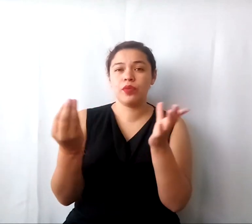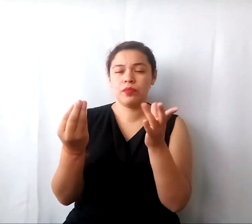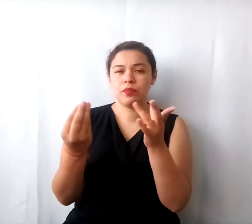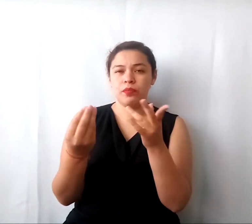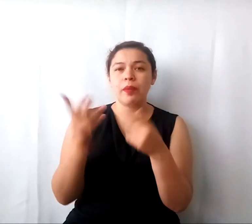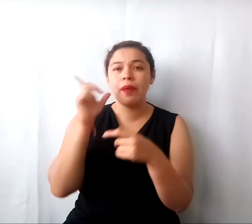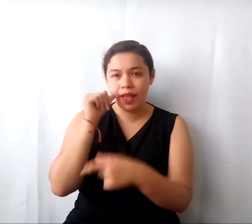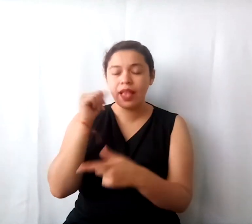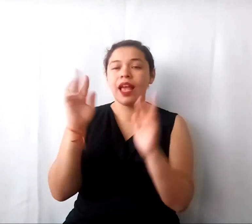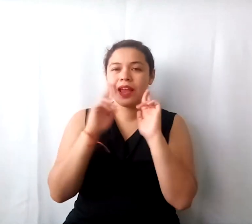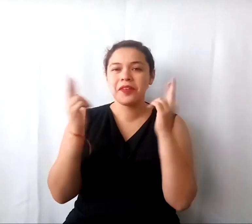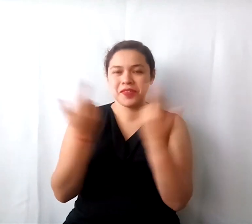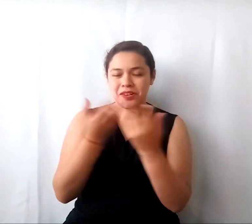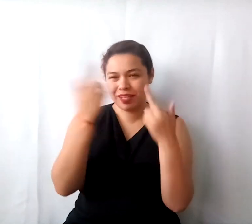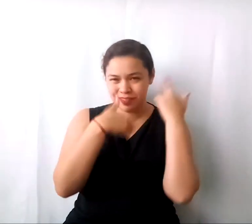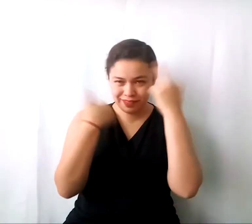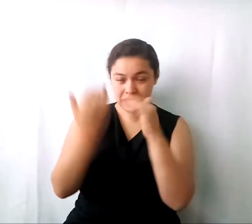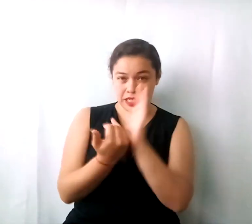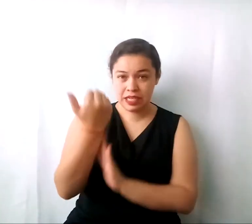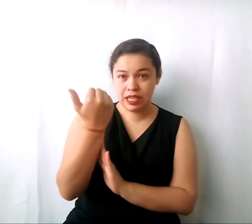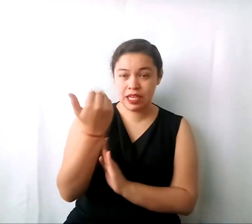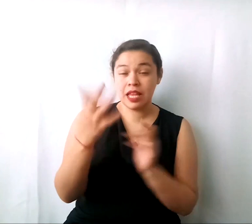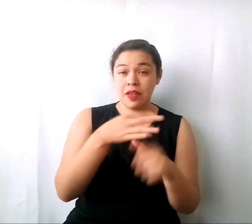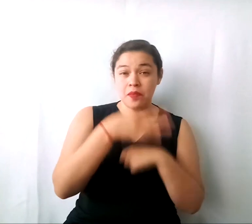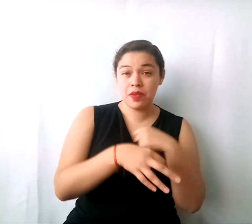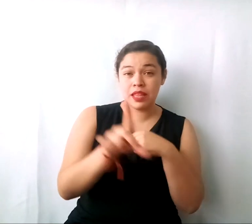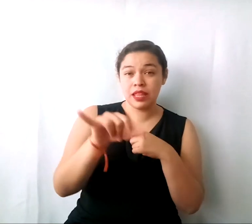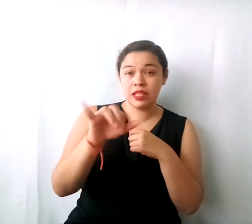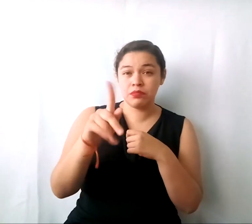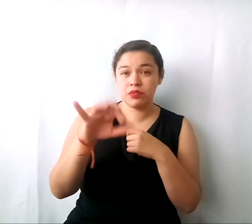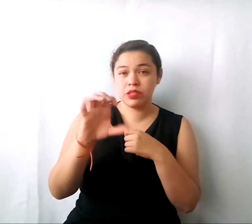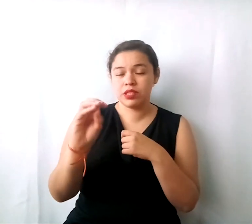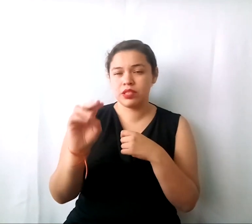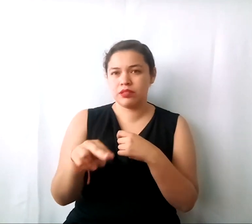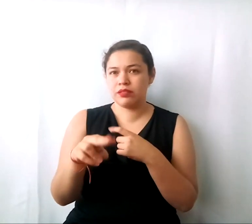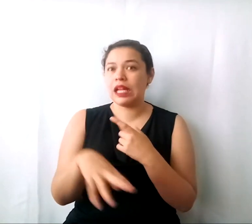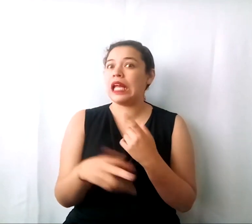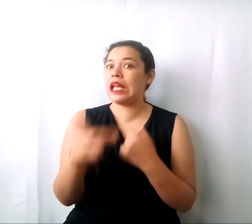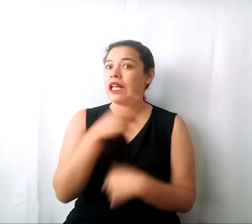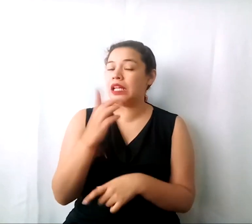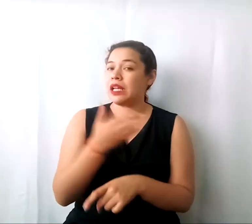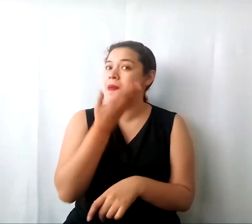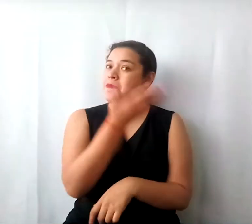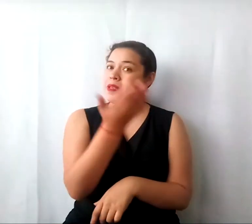Entonces, mientras se define qué es puesta a disposición, hay que pedírselos a todos.